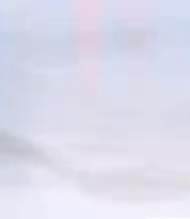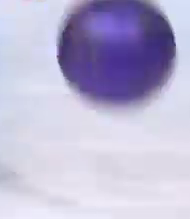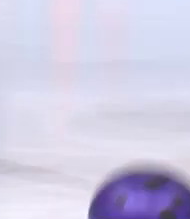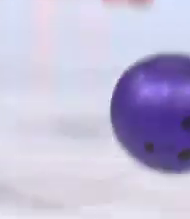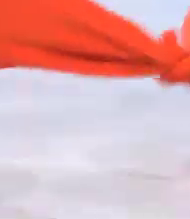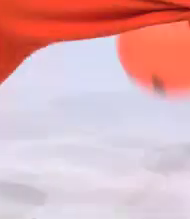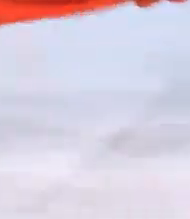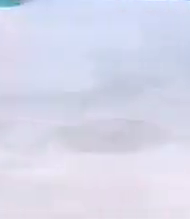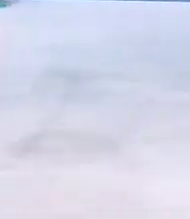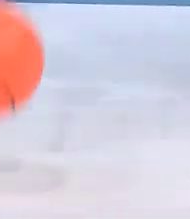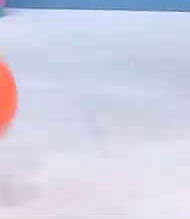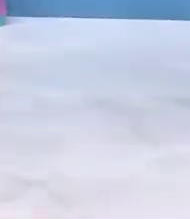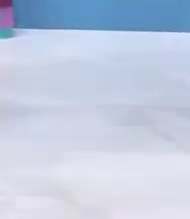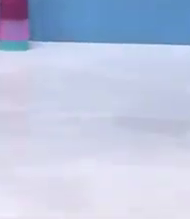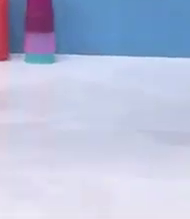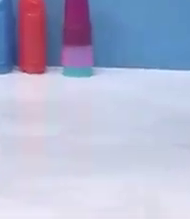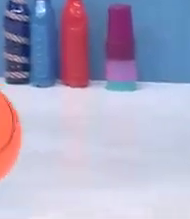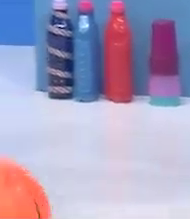1